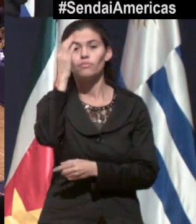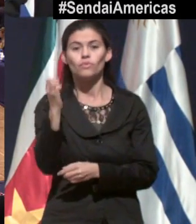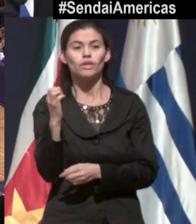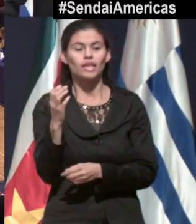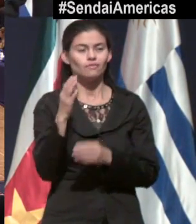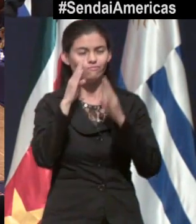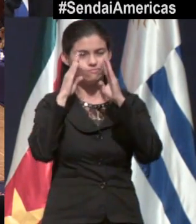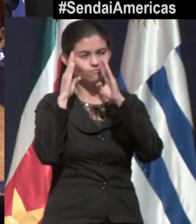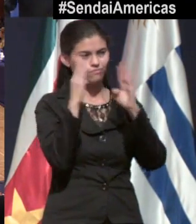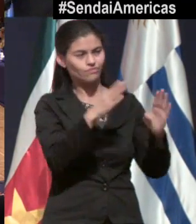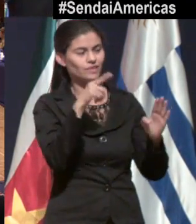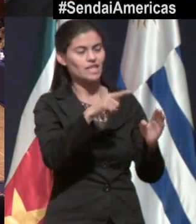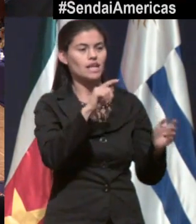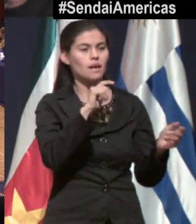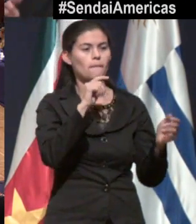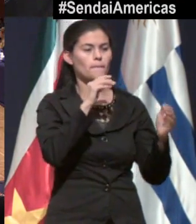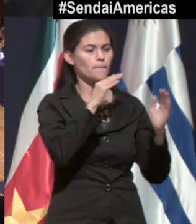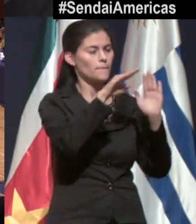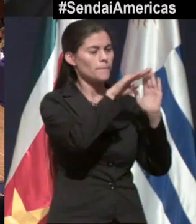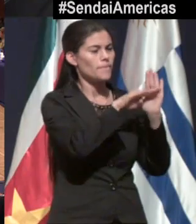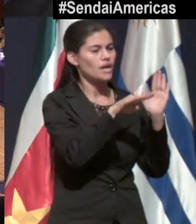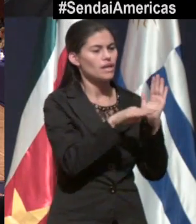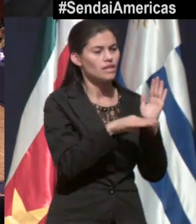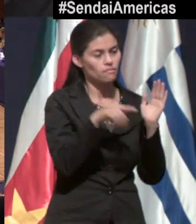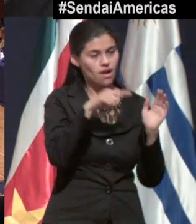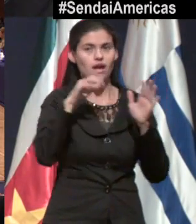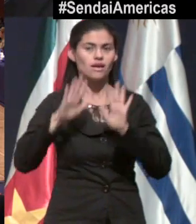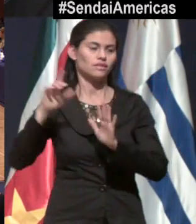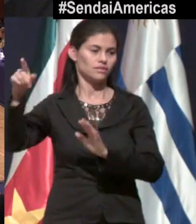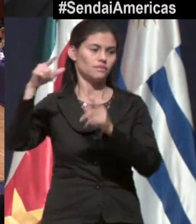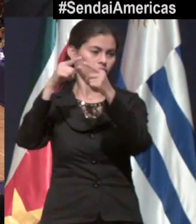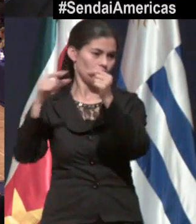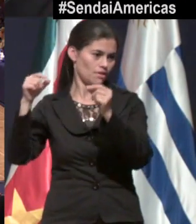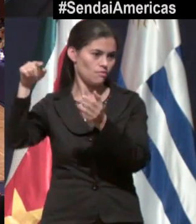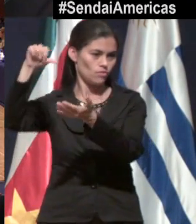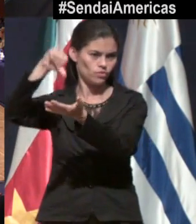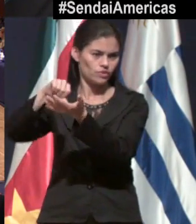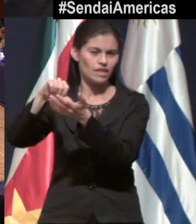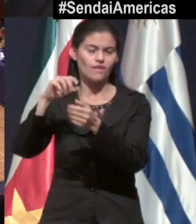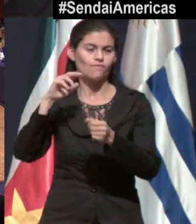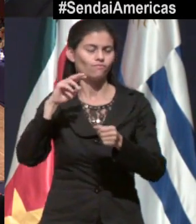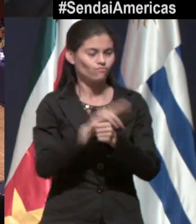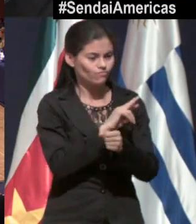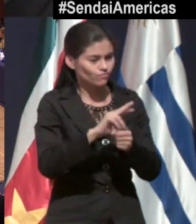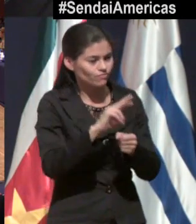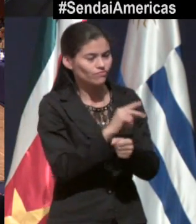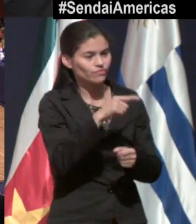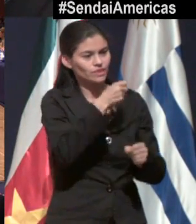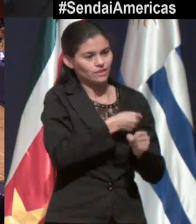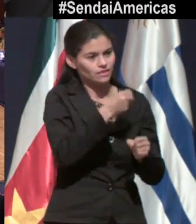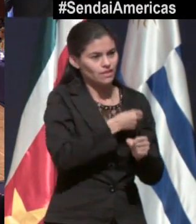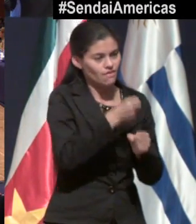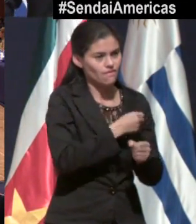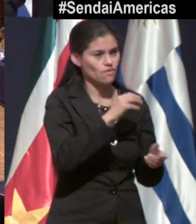se alinea con el paradigma que plantea el marco de Sendai, que es el de asegurar la integración de la gestión del riesgo